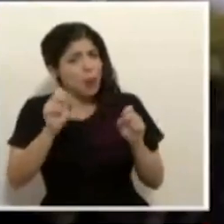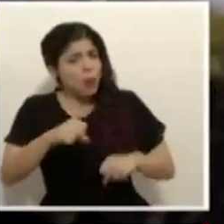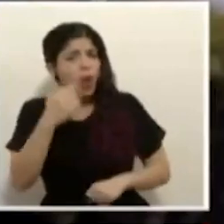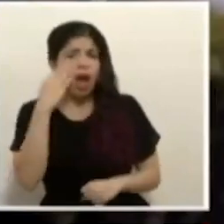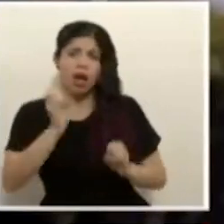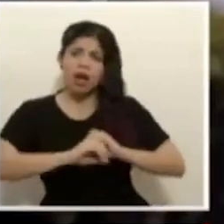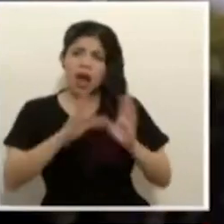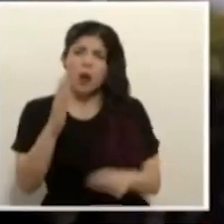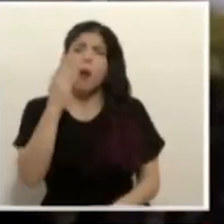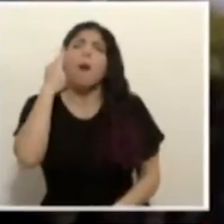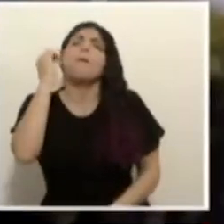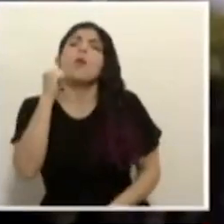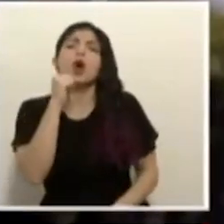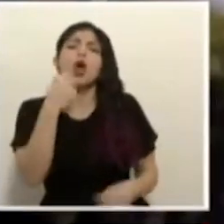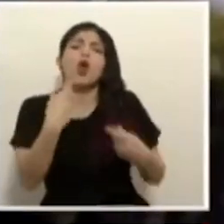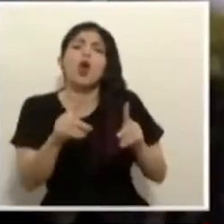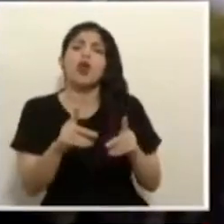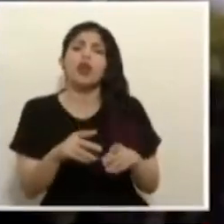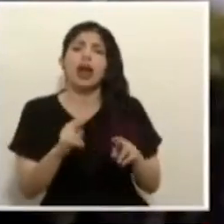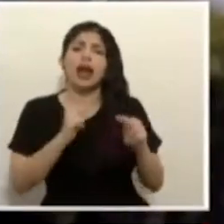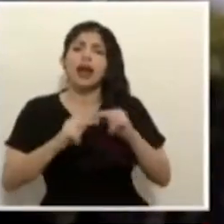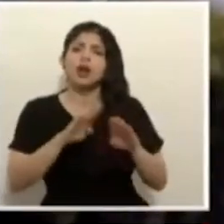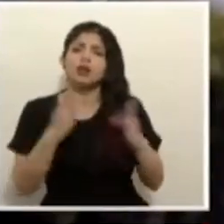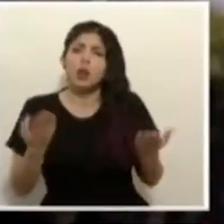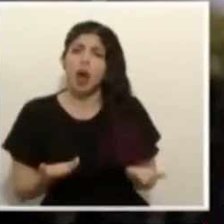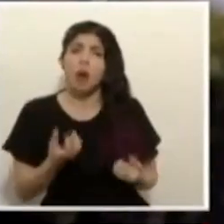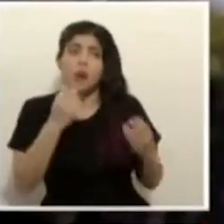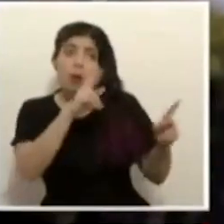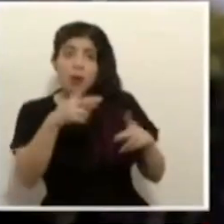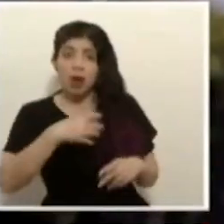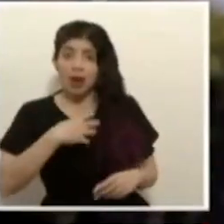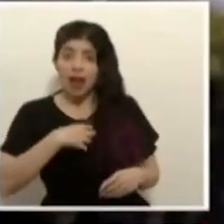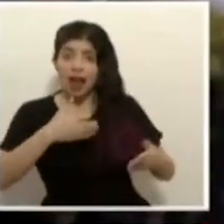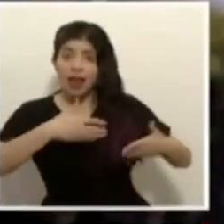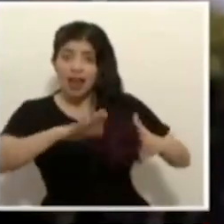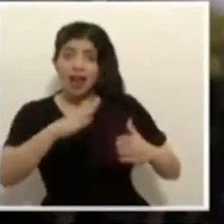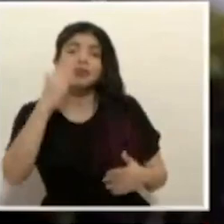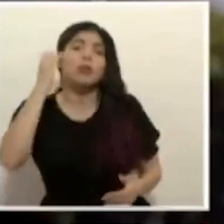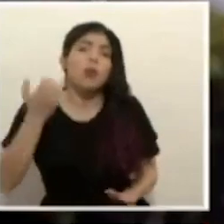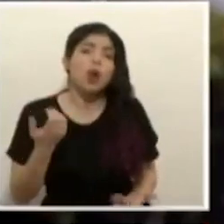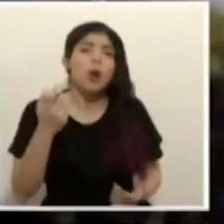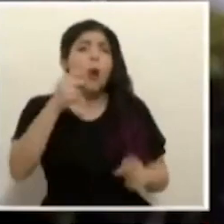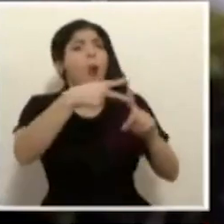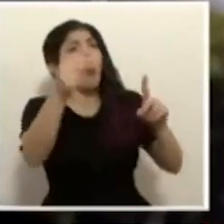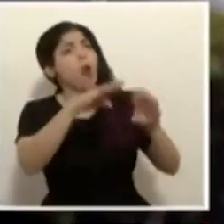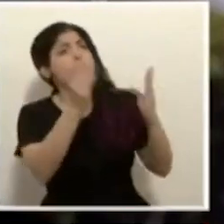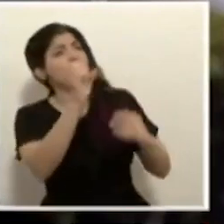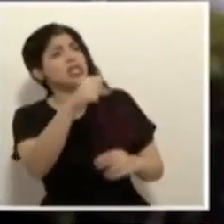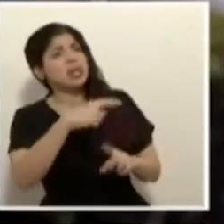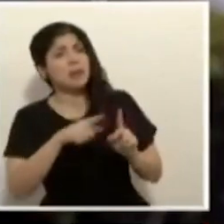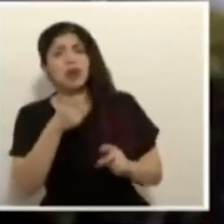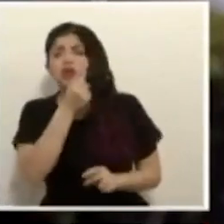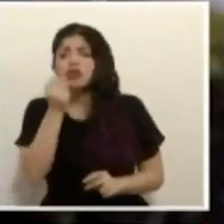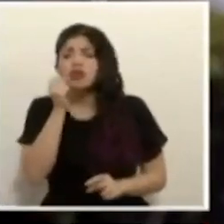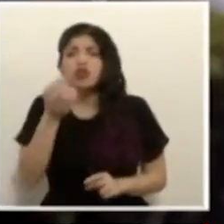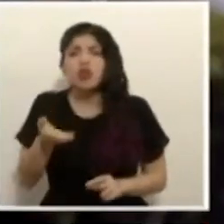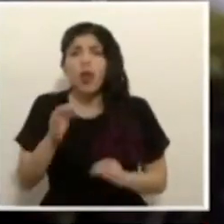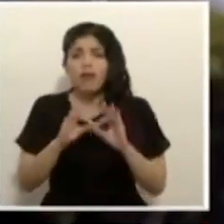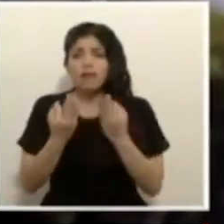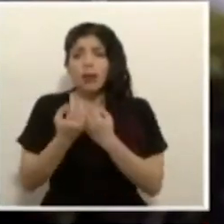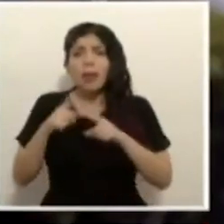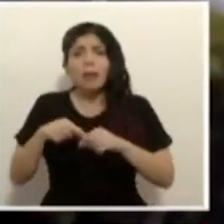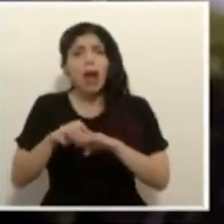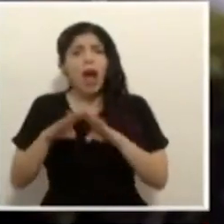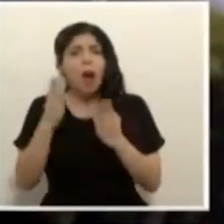por qué es que no la dejan abrir un negocio muchos de los reclamos que está haciendo la gente en la calle es por qué un motel si puede abrir pero no dejan que abra la soda de la que depende una familia